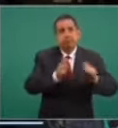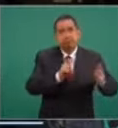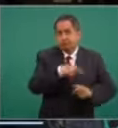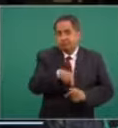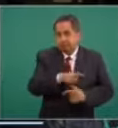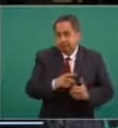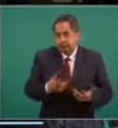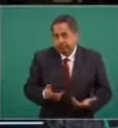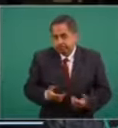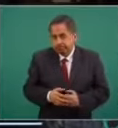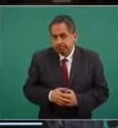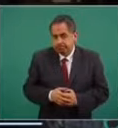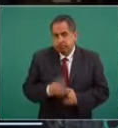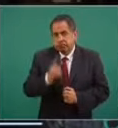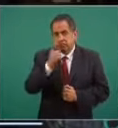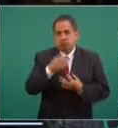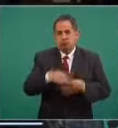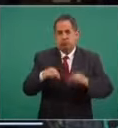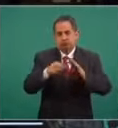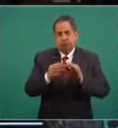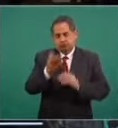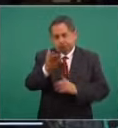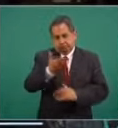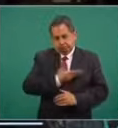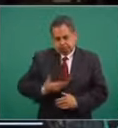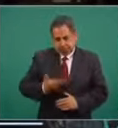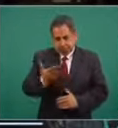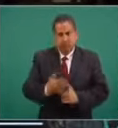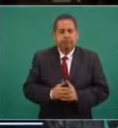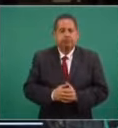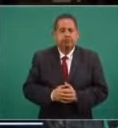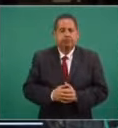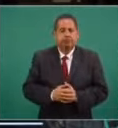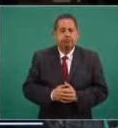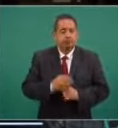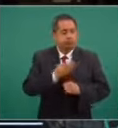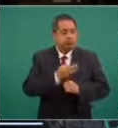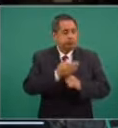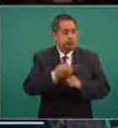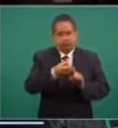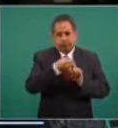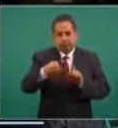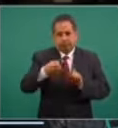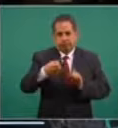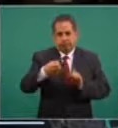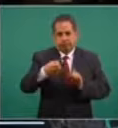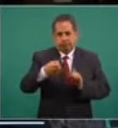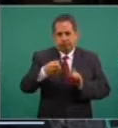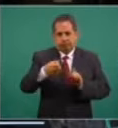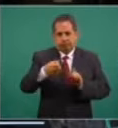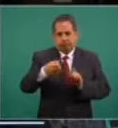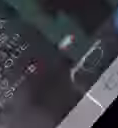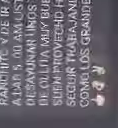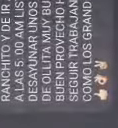Y algo muy importante, presidente, ahora que se está organizando lo de las vacunas,